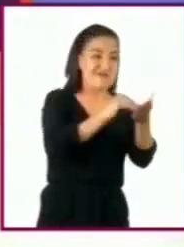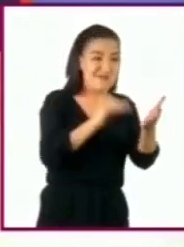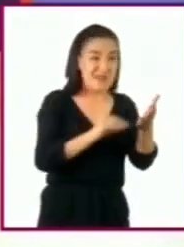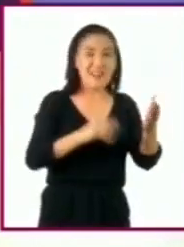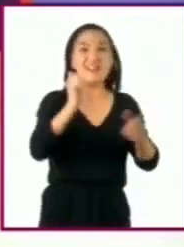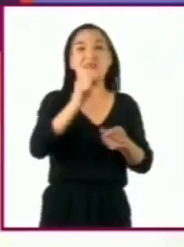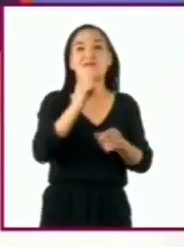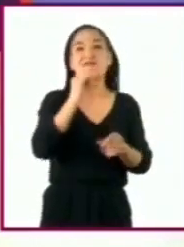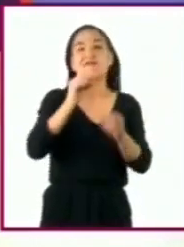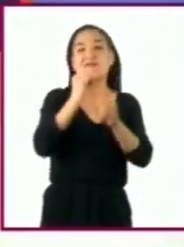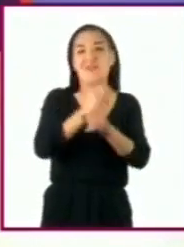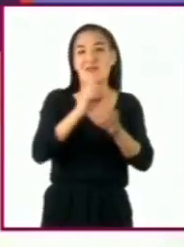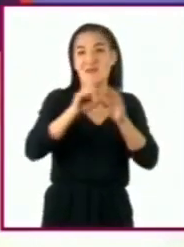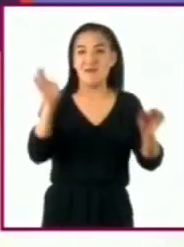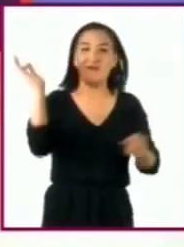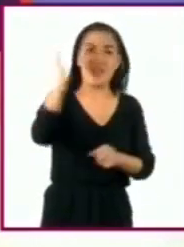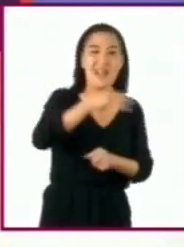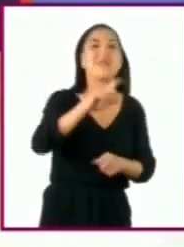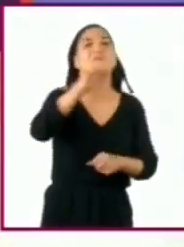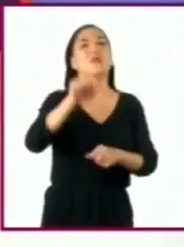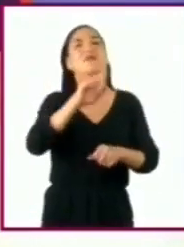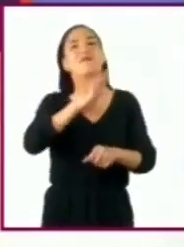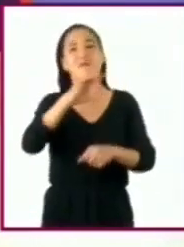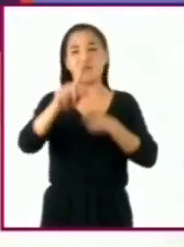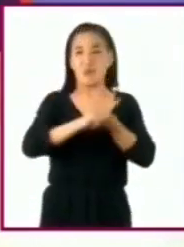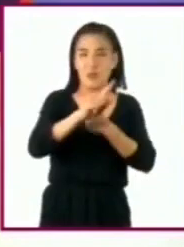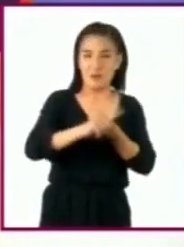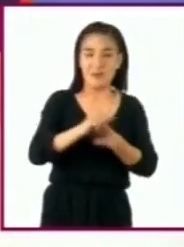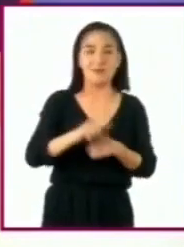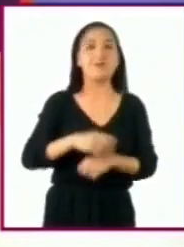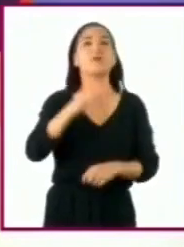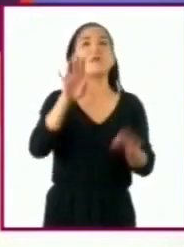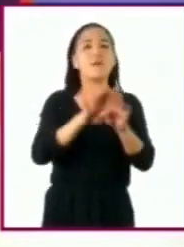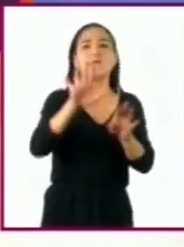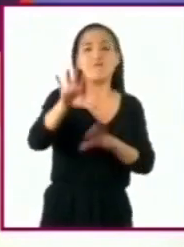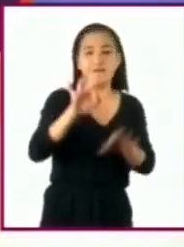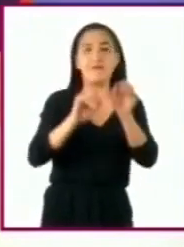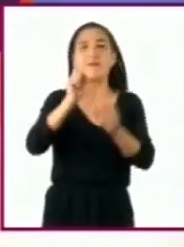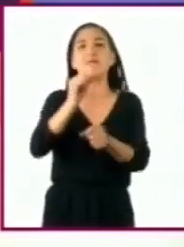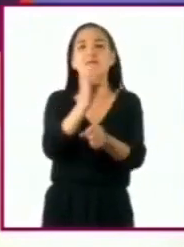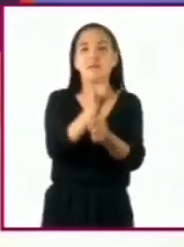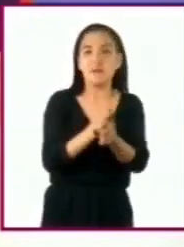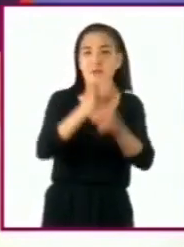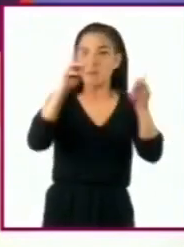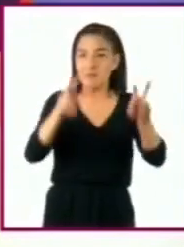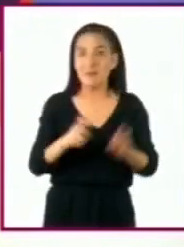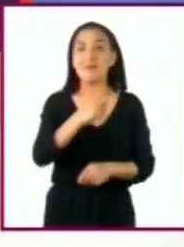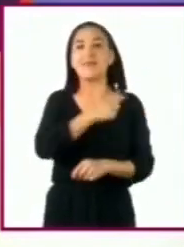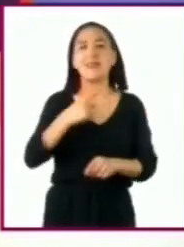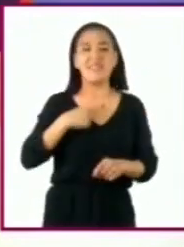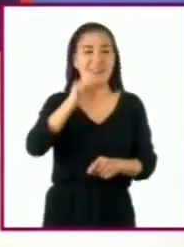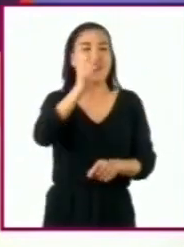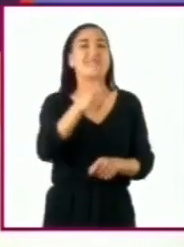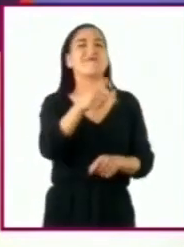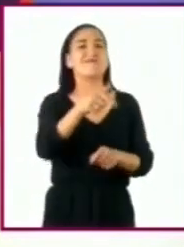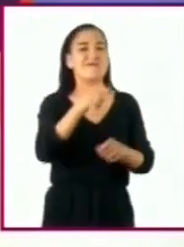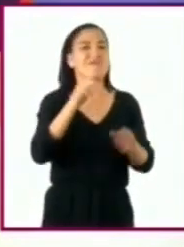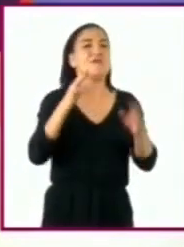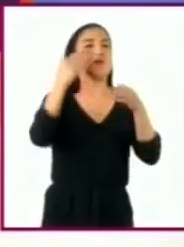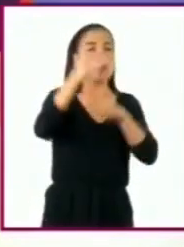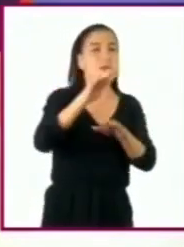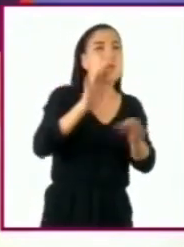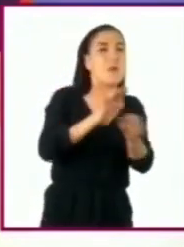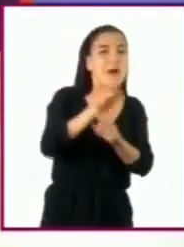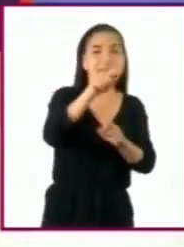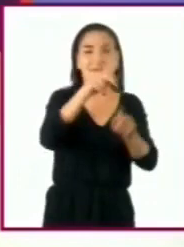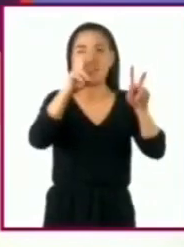problemas. Al leer los textos seleccionados sobre el tema que se investiga, es necesario comprender de qué se tratan, comparar las